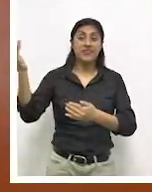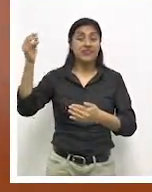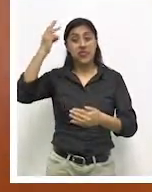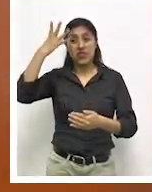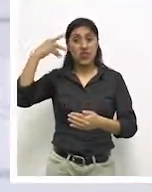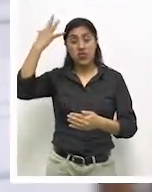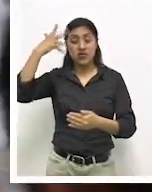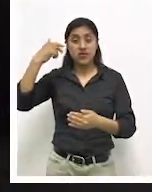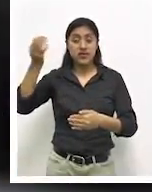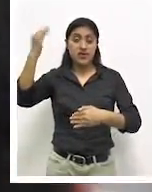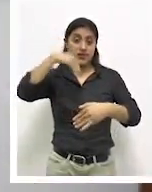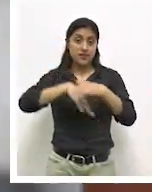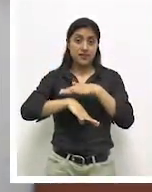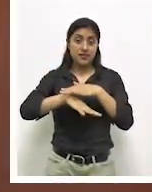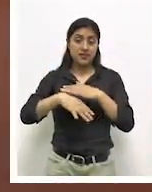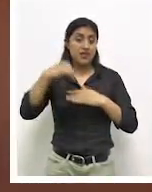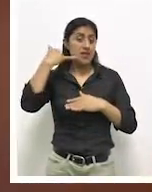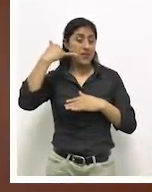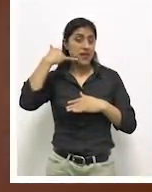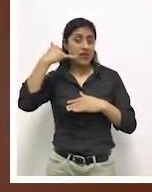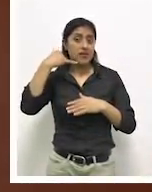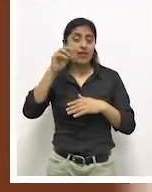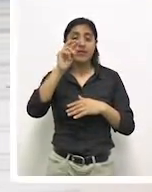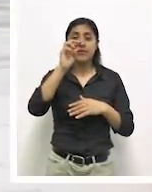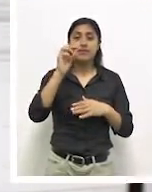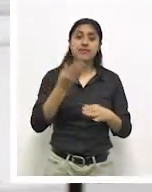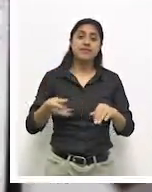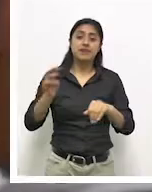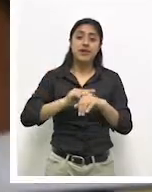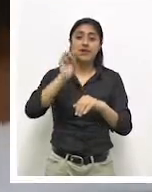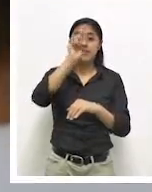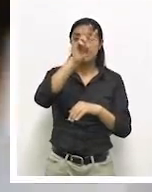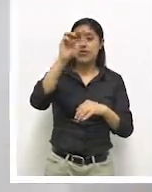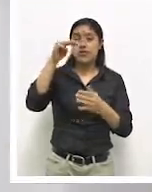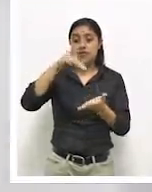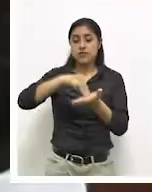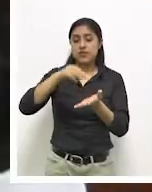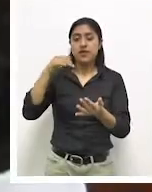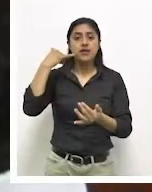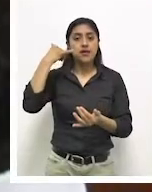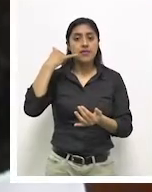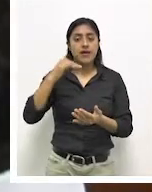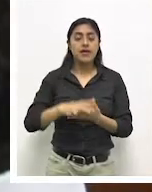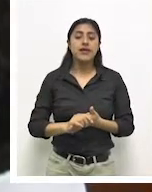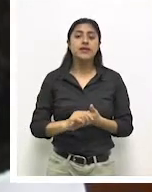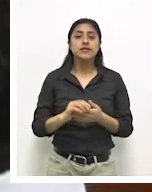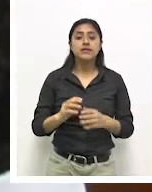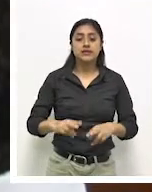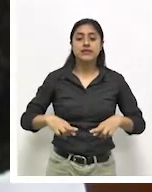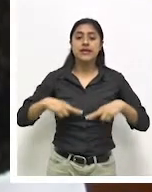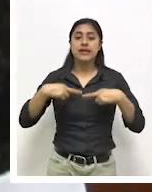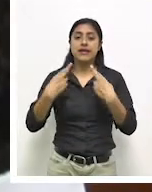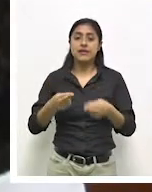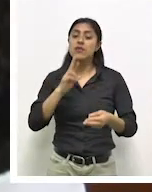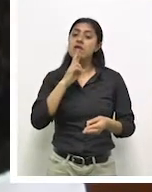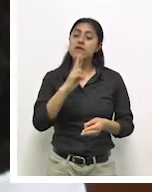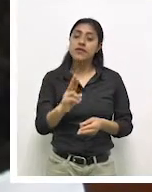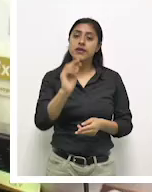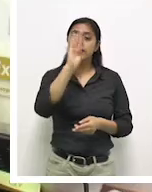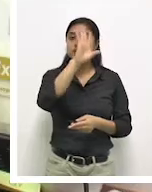llamadas todos los días. Se dan 150 atenciones por Facebook y se contestan 55